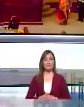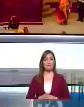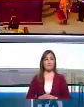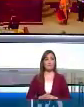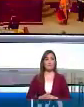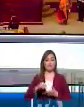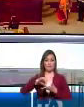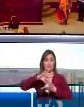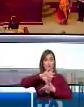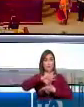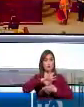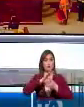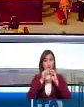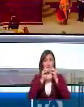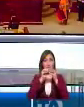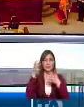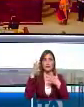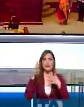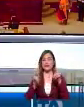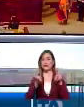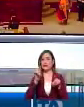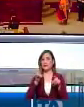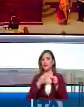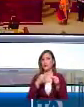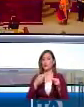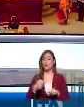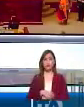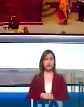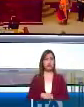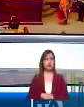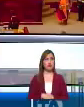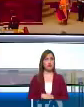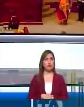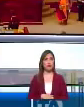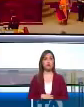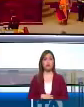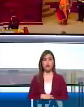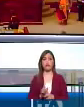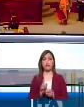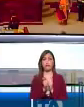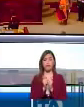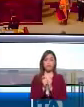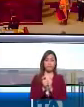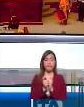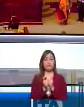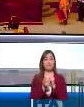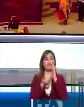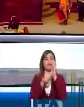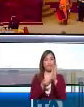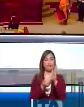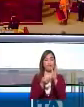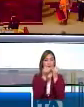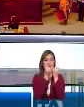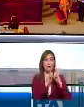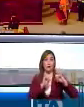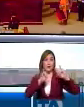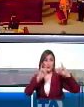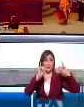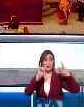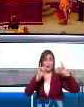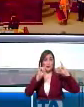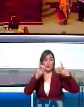Los bloques legislativos registran bajas en sus filas y eso reconfigura las fuerzas dentro del Parlamento. La bancada que se formó con independientes y